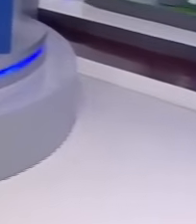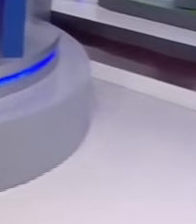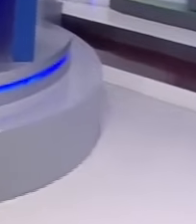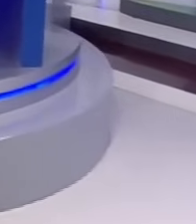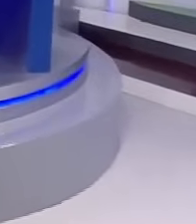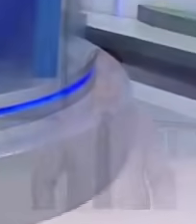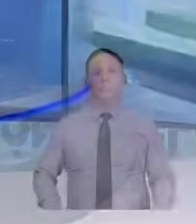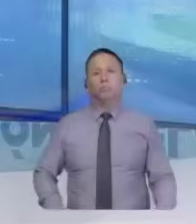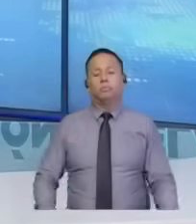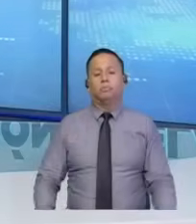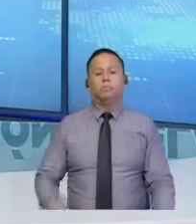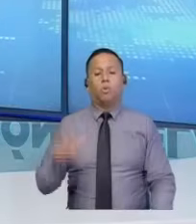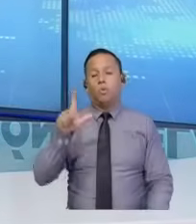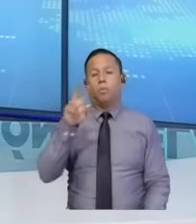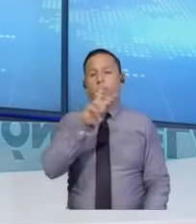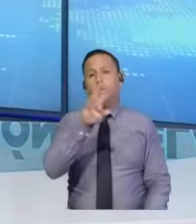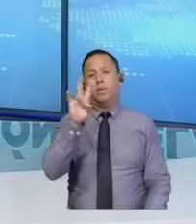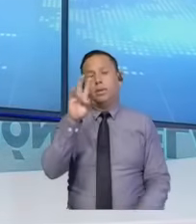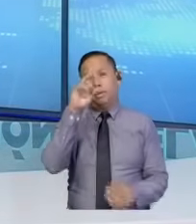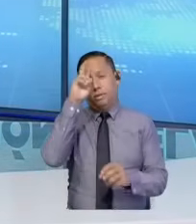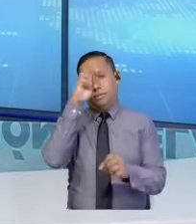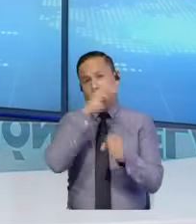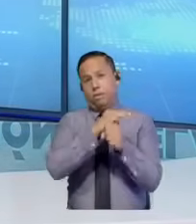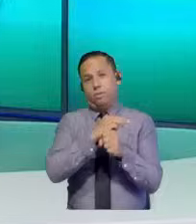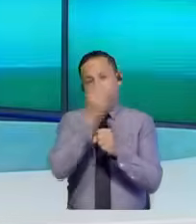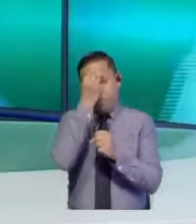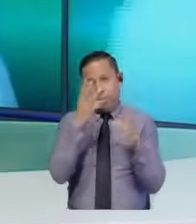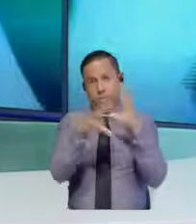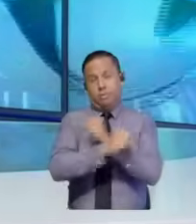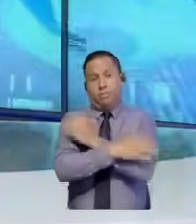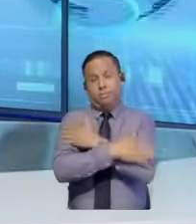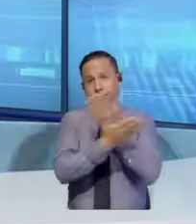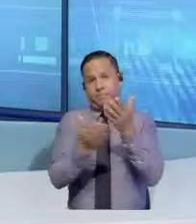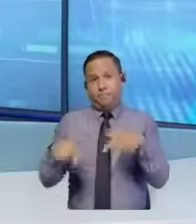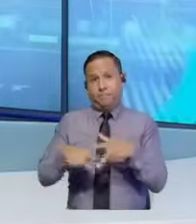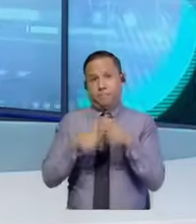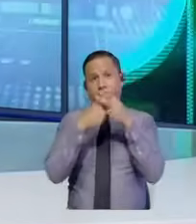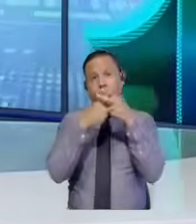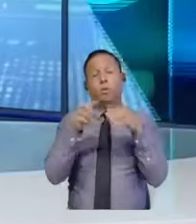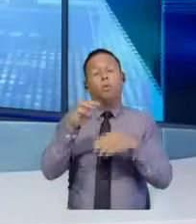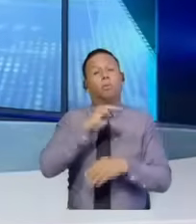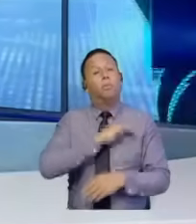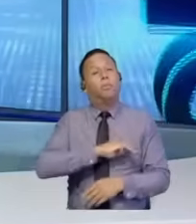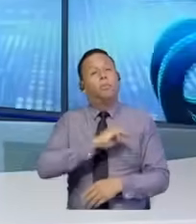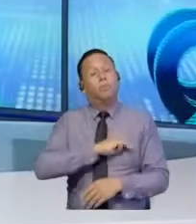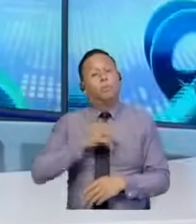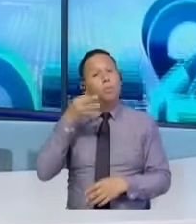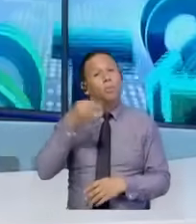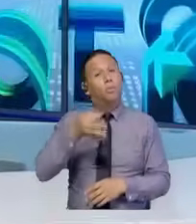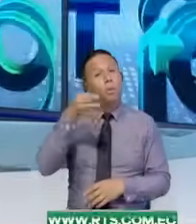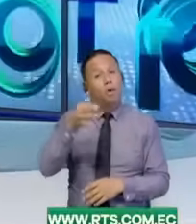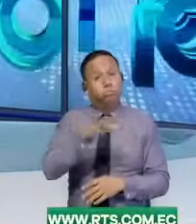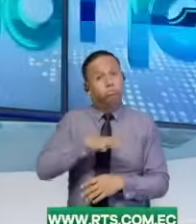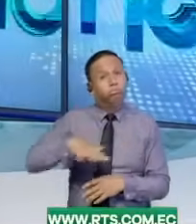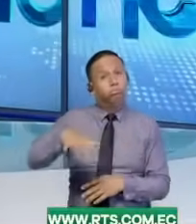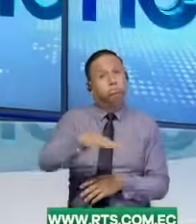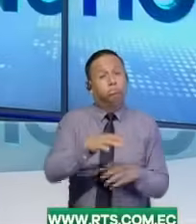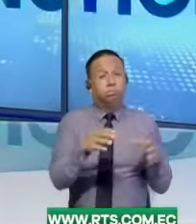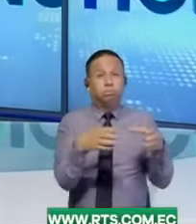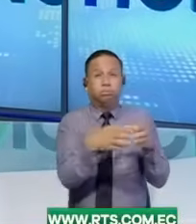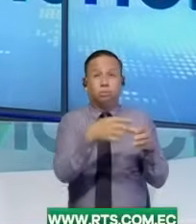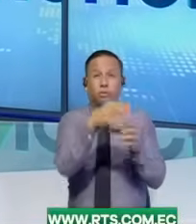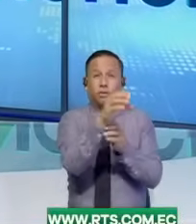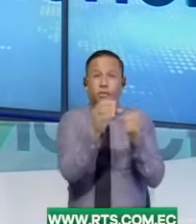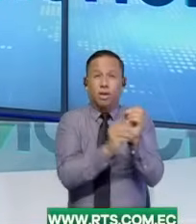Lunes 27 de mayo, queridos amigos, buenas noches y bienvenidos. Aquí empezamos. El municipio de Durán y las instalaciones de su agencia de